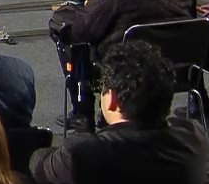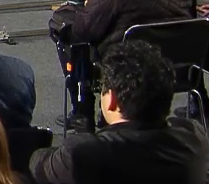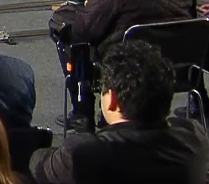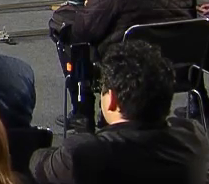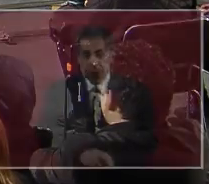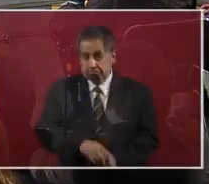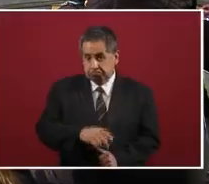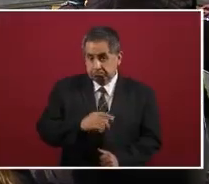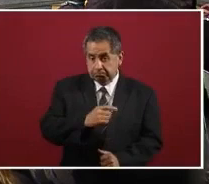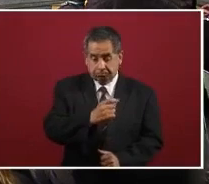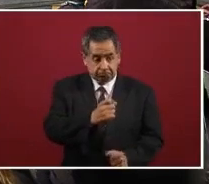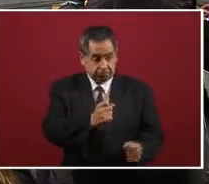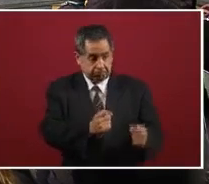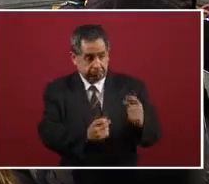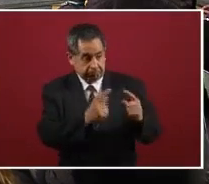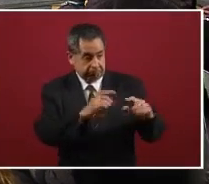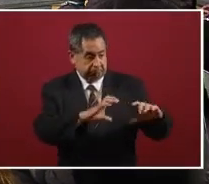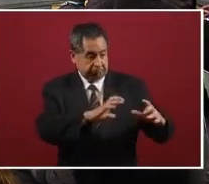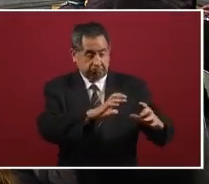Tiene